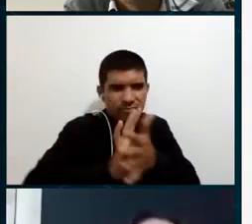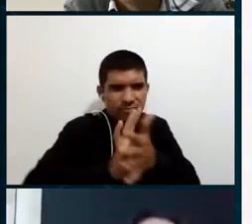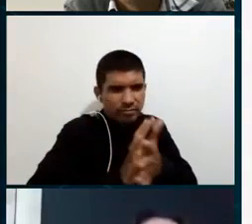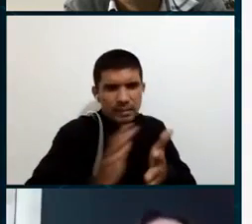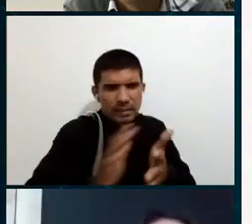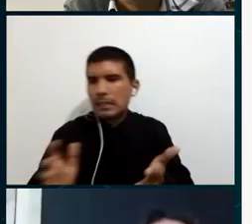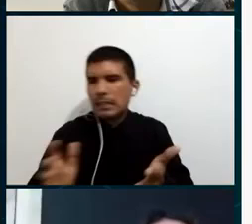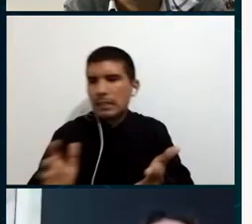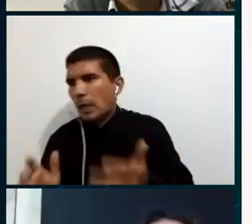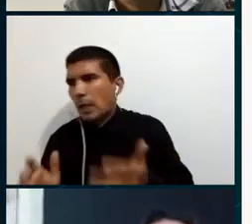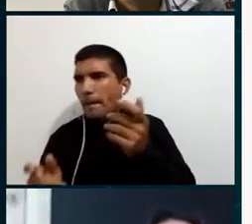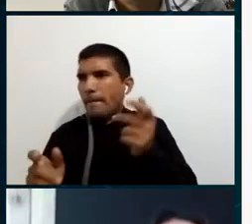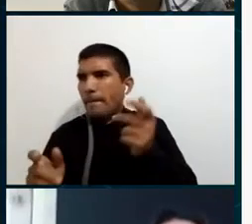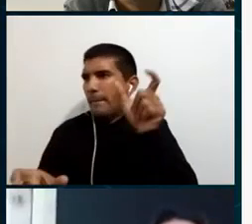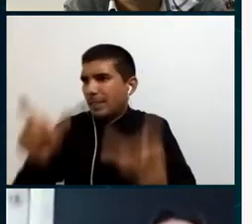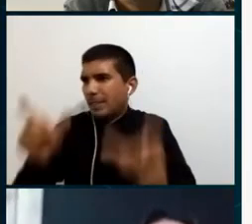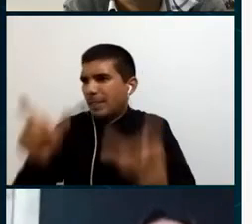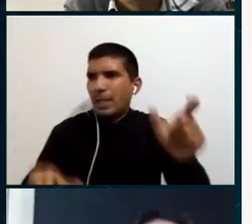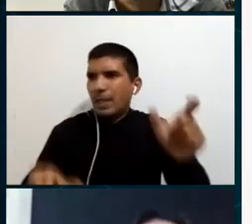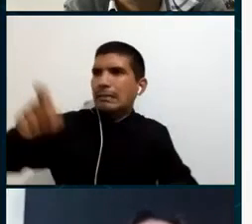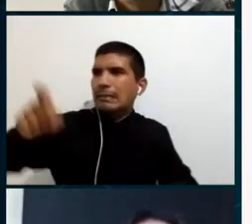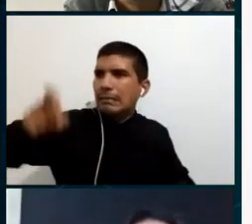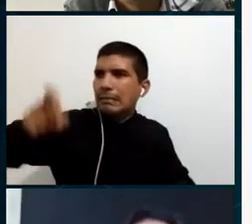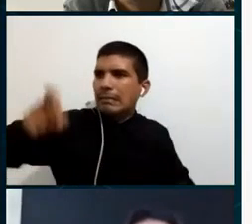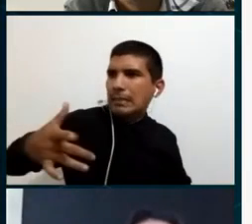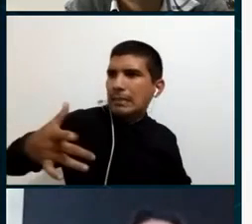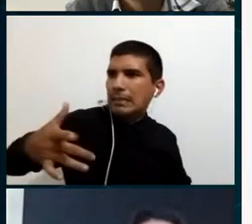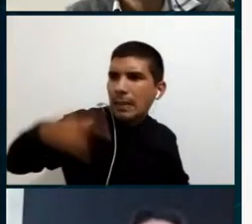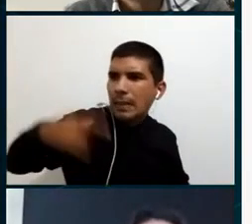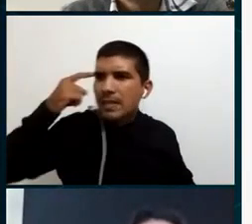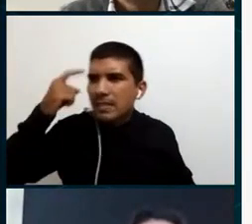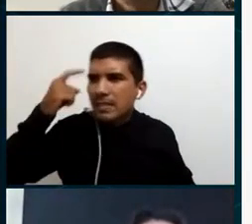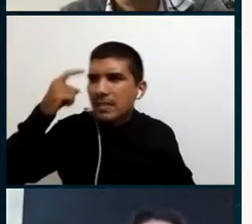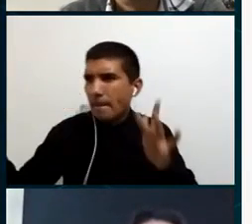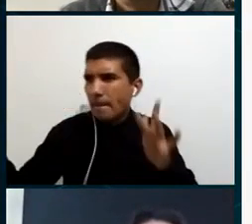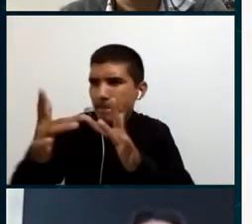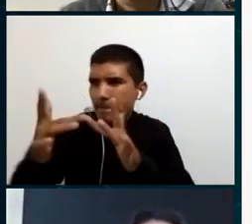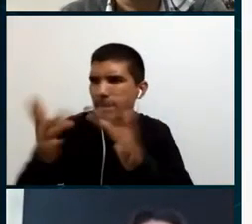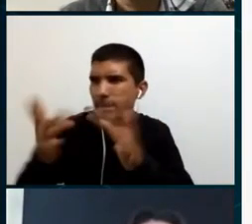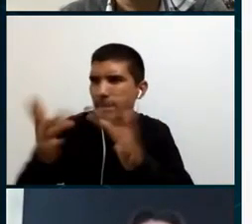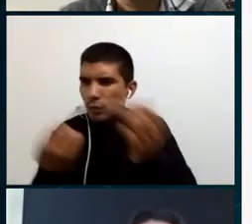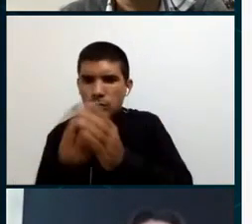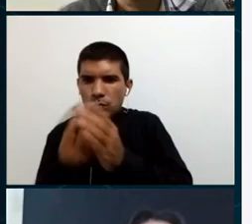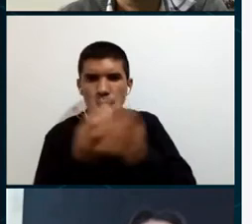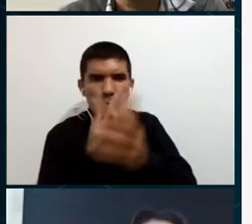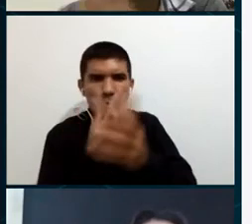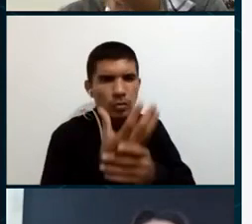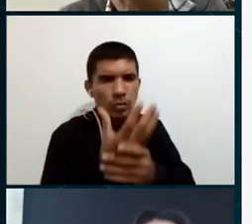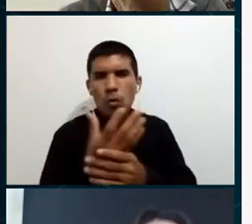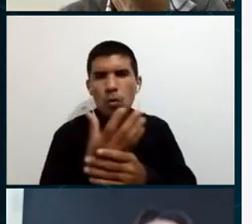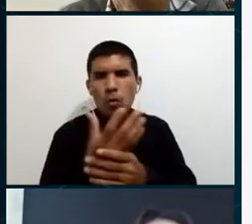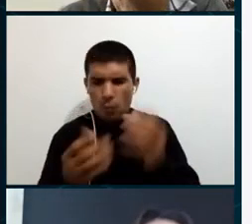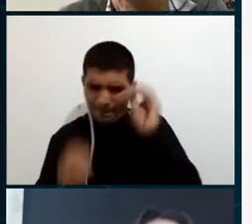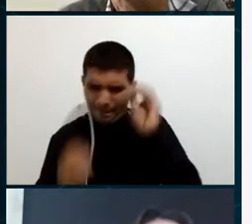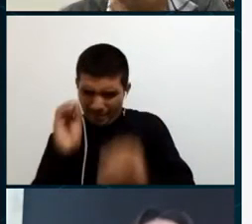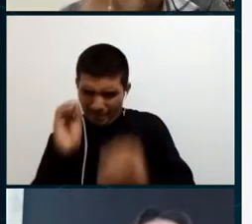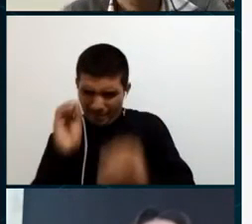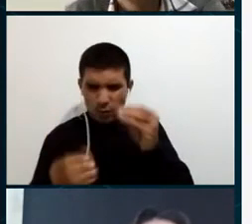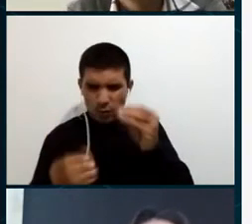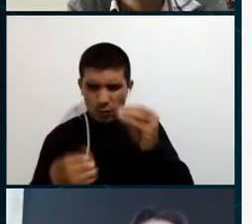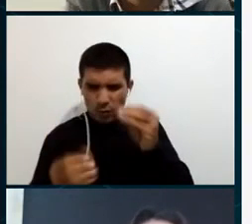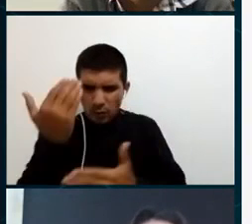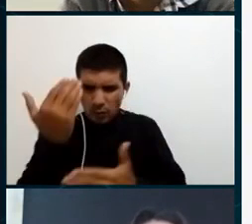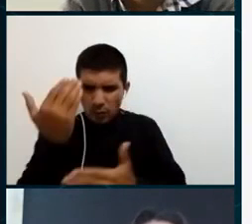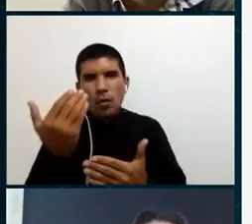día interactuar con plataformas digitales que abren un mundo de posibilidades como pagar tus facturas,